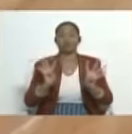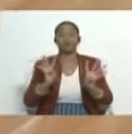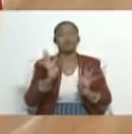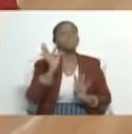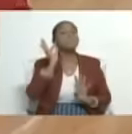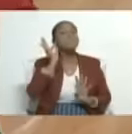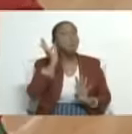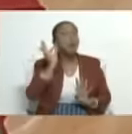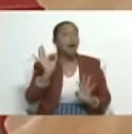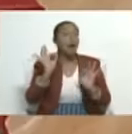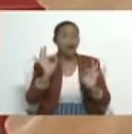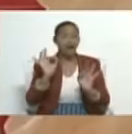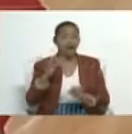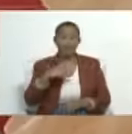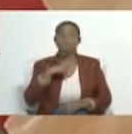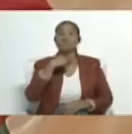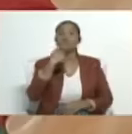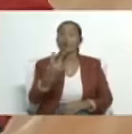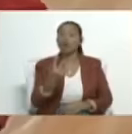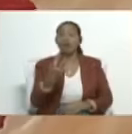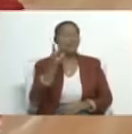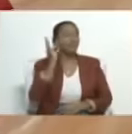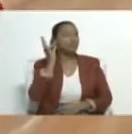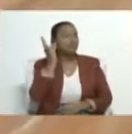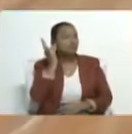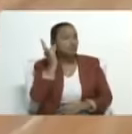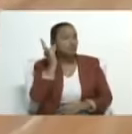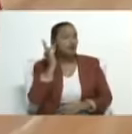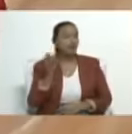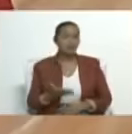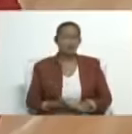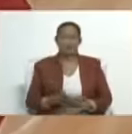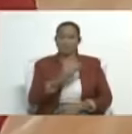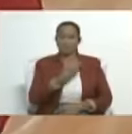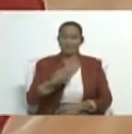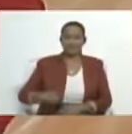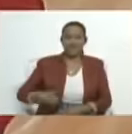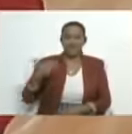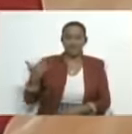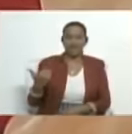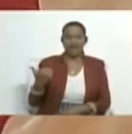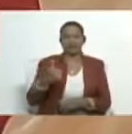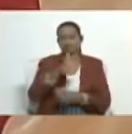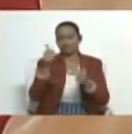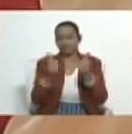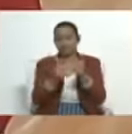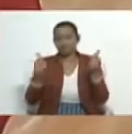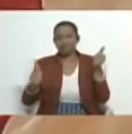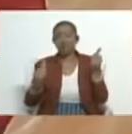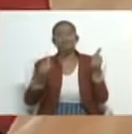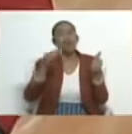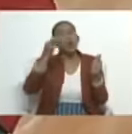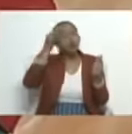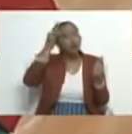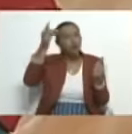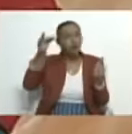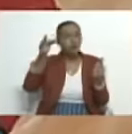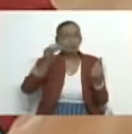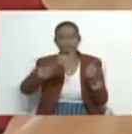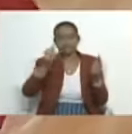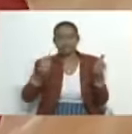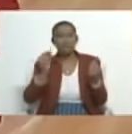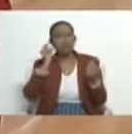voces de mujeres, nuestra presidenta del Consejo Municipal, nuestra secretaria, nuestra